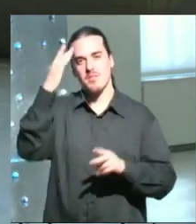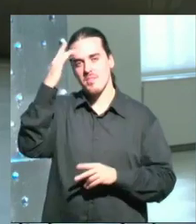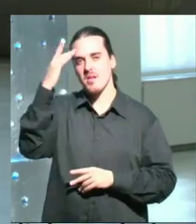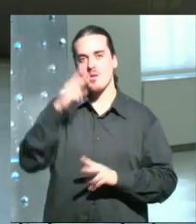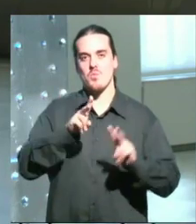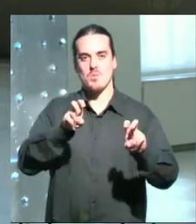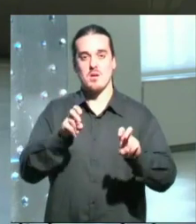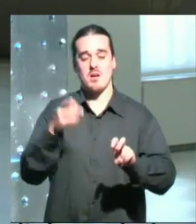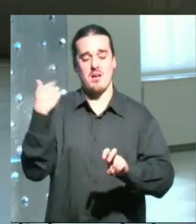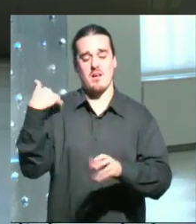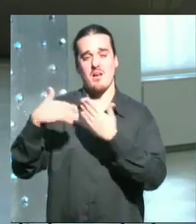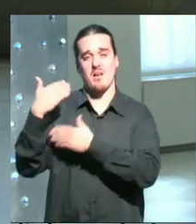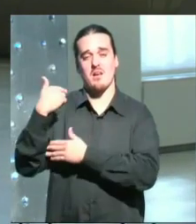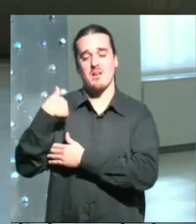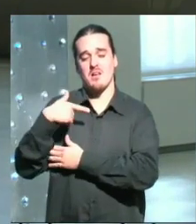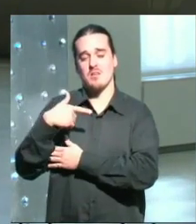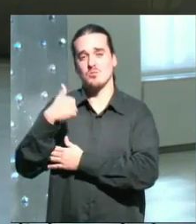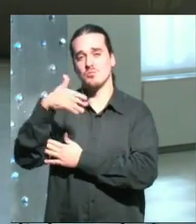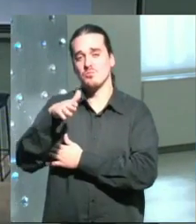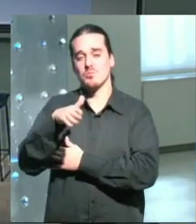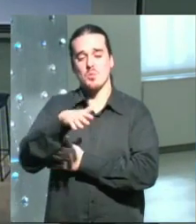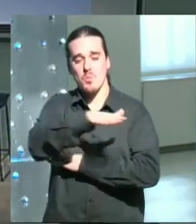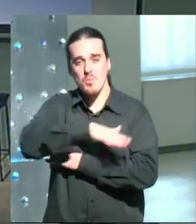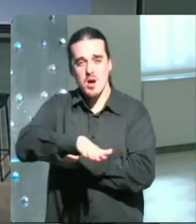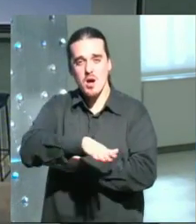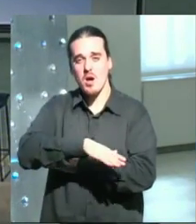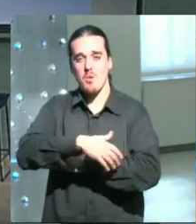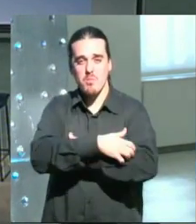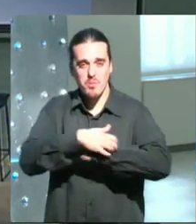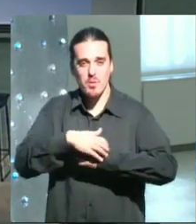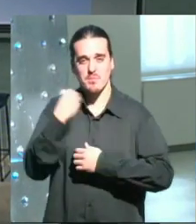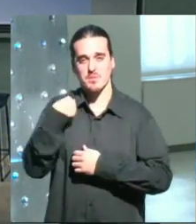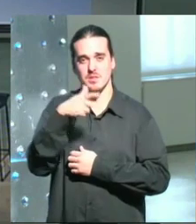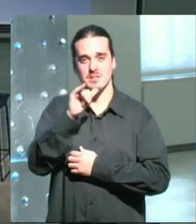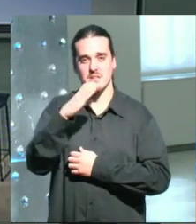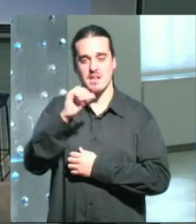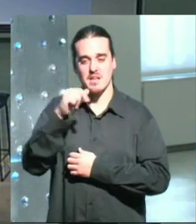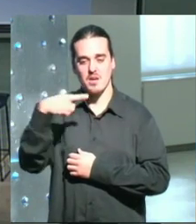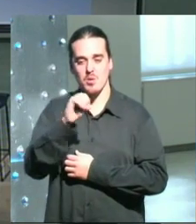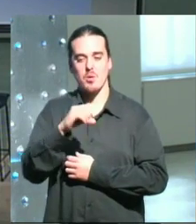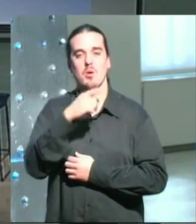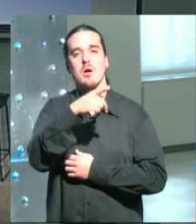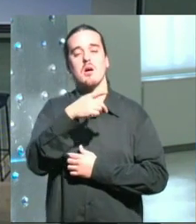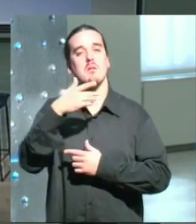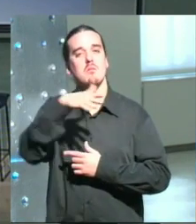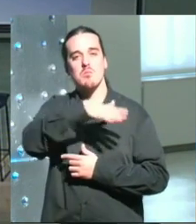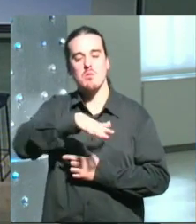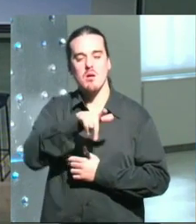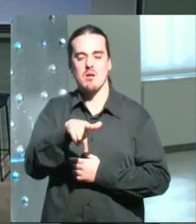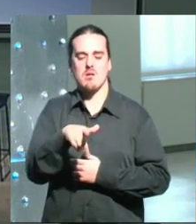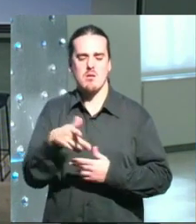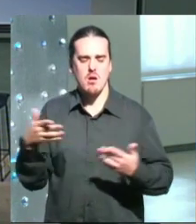fue activista social en los barrios pobres de Chicago y entendió desde una muy temprana edad que la forma más efectiva de comunicar